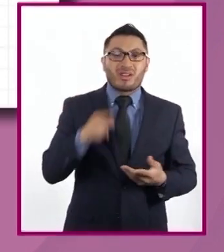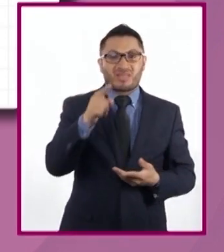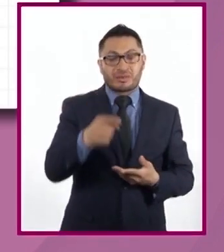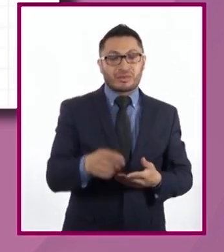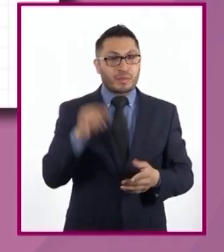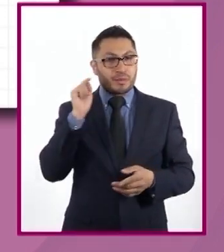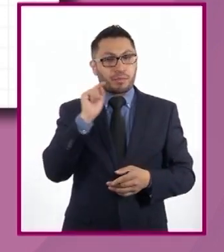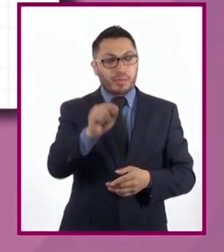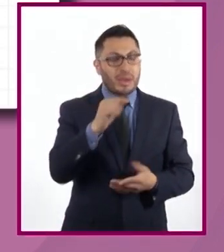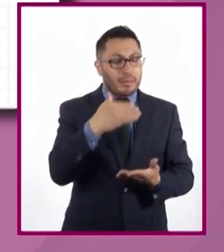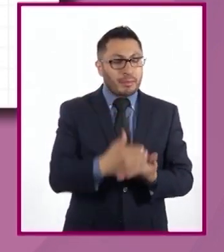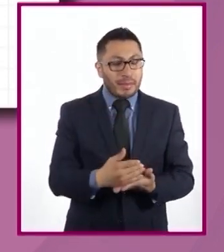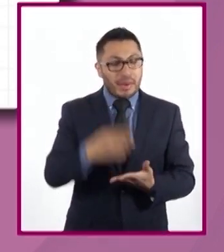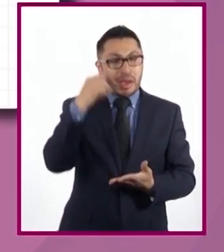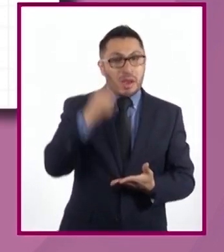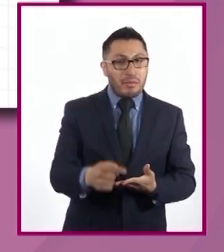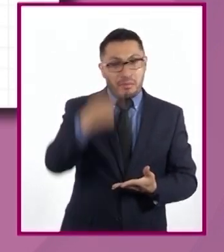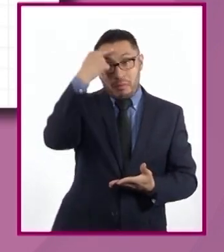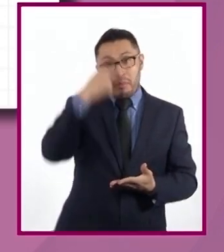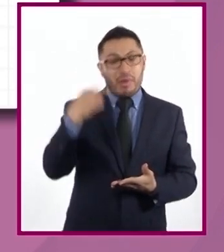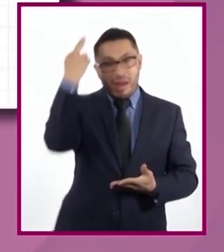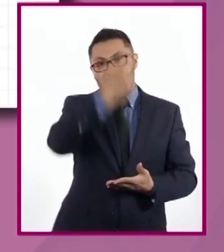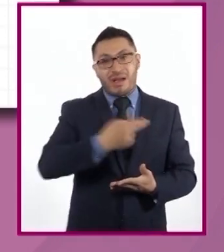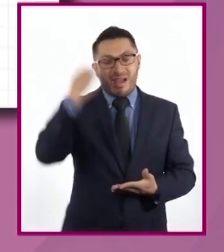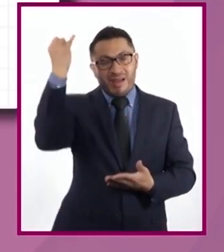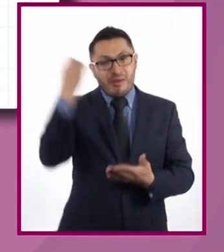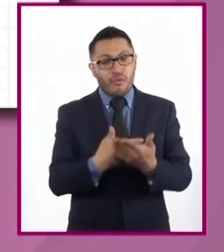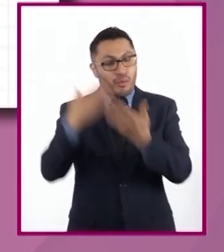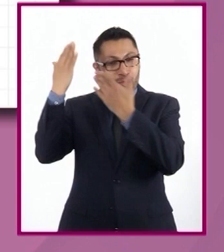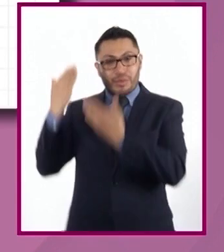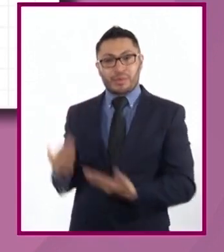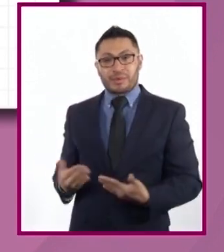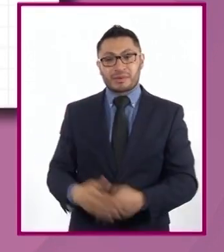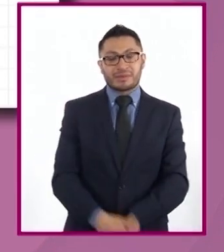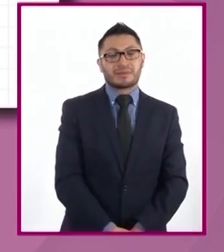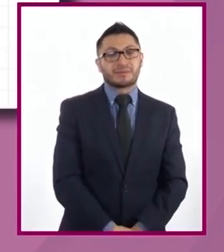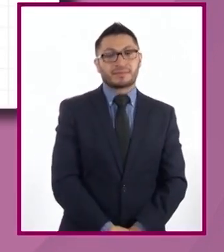video para que puedas analizar la imagen.